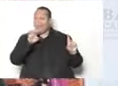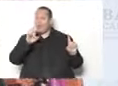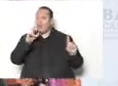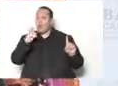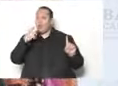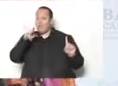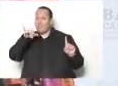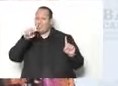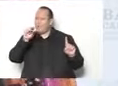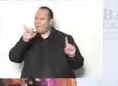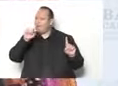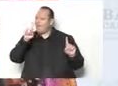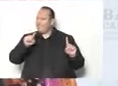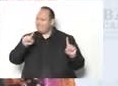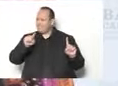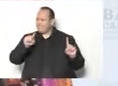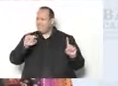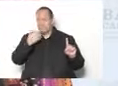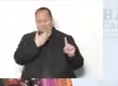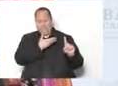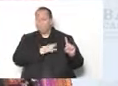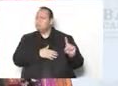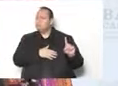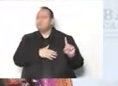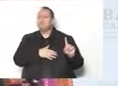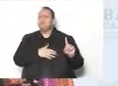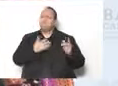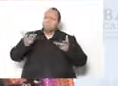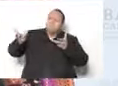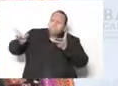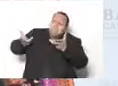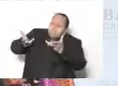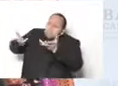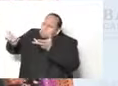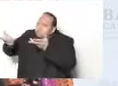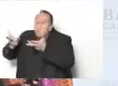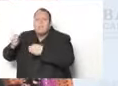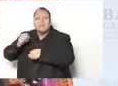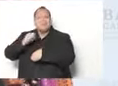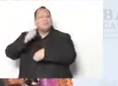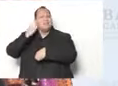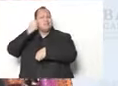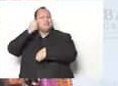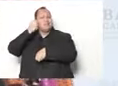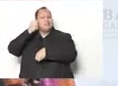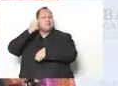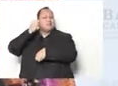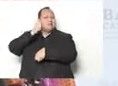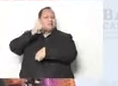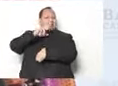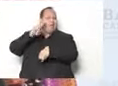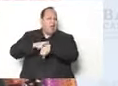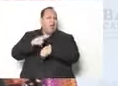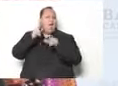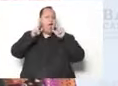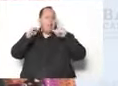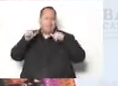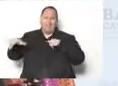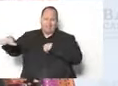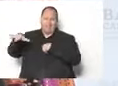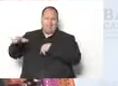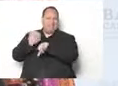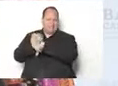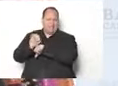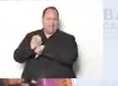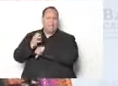Eugenio Maíz Domené, ha sostenido negociaciones con el secretario de Hacienda del Estado, Marco Antonio Moreno